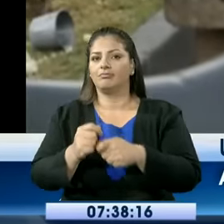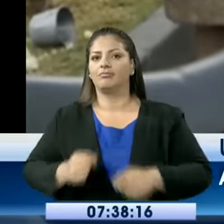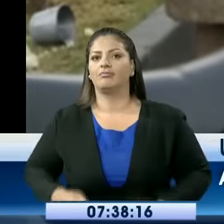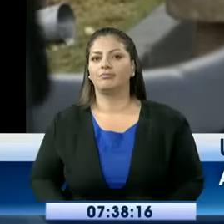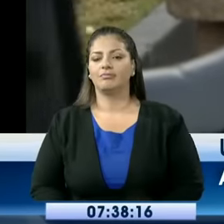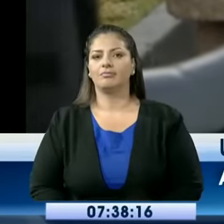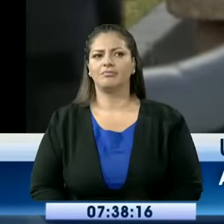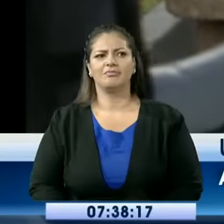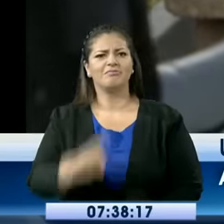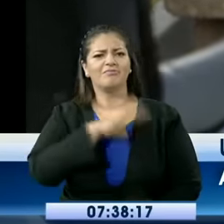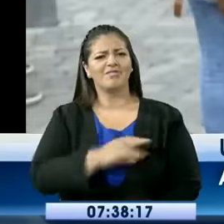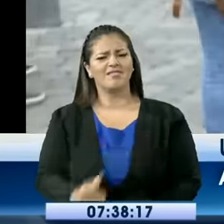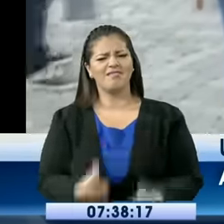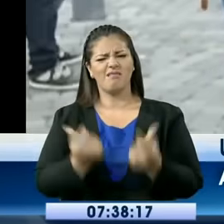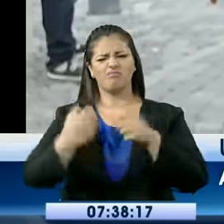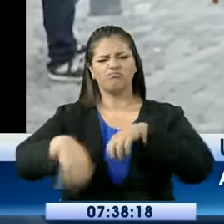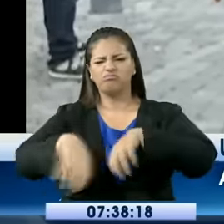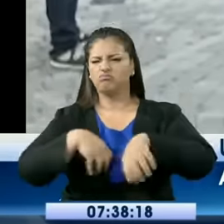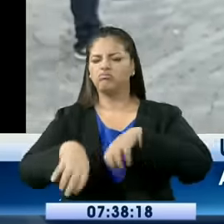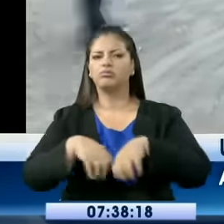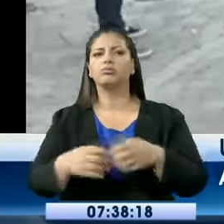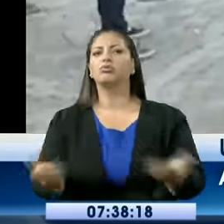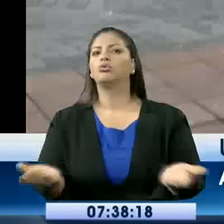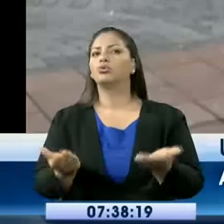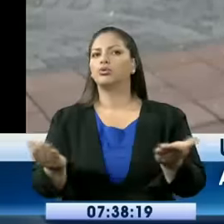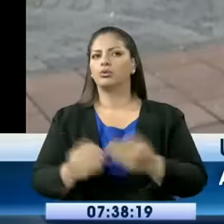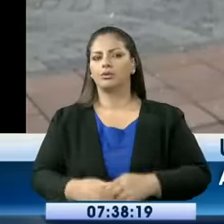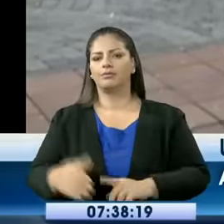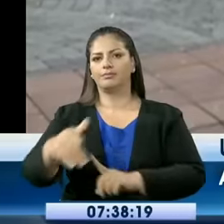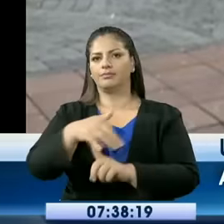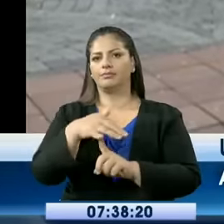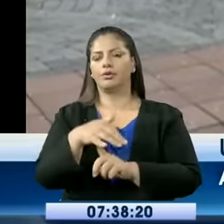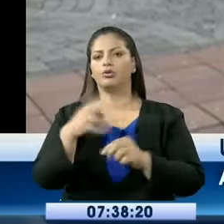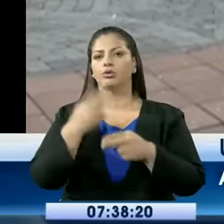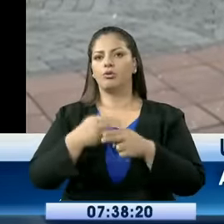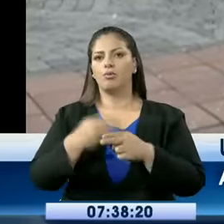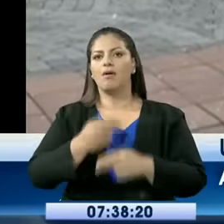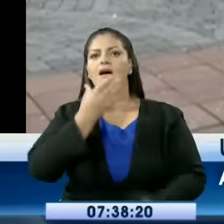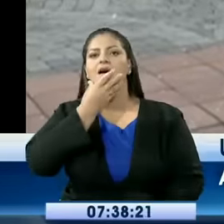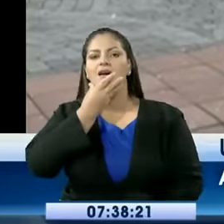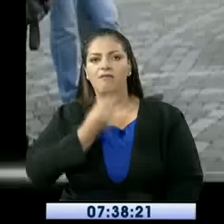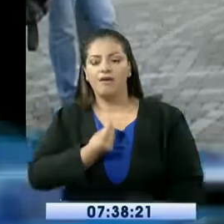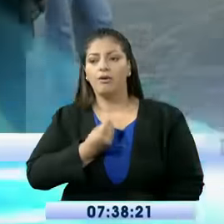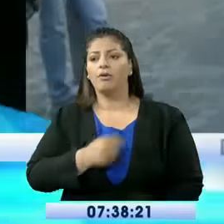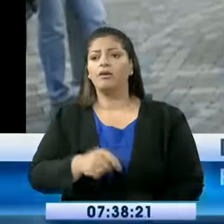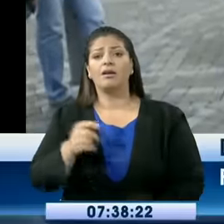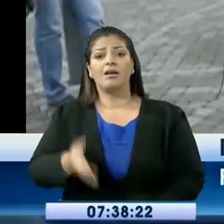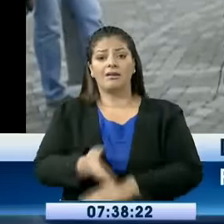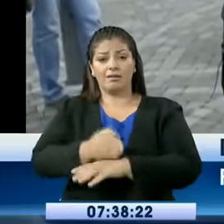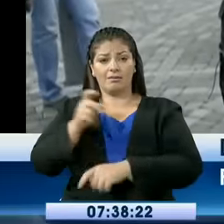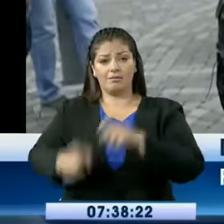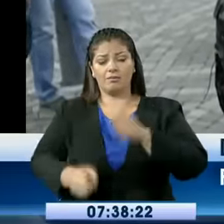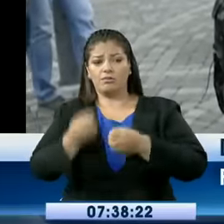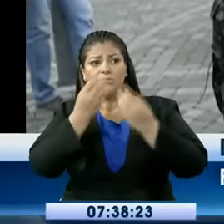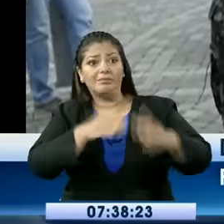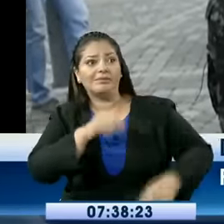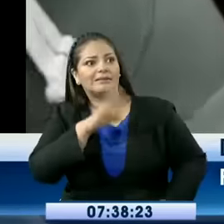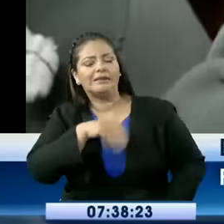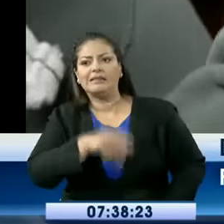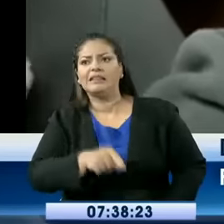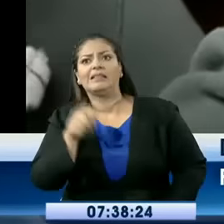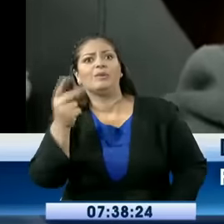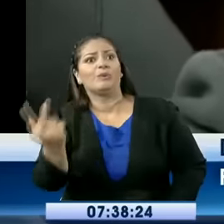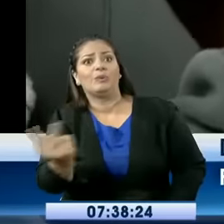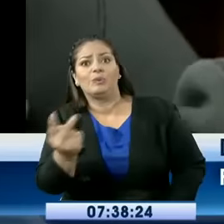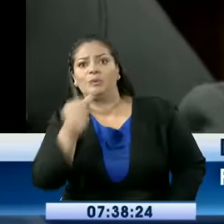La acción policial se llevó a efecto en la Plaza Alfaro, donde han existido denuncias ciudadanas ante la problemática social, en